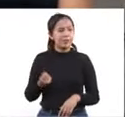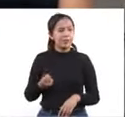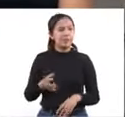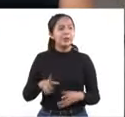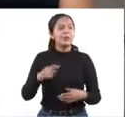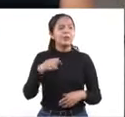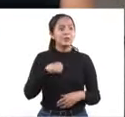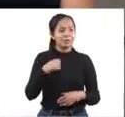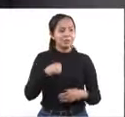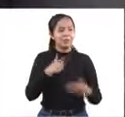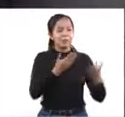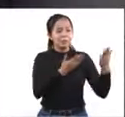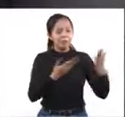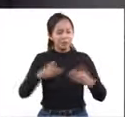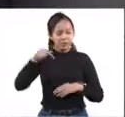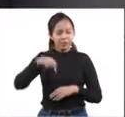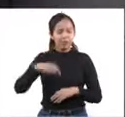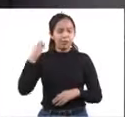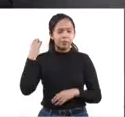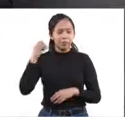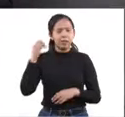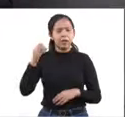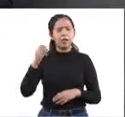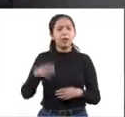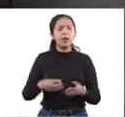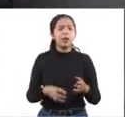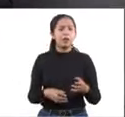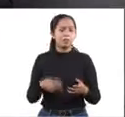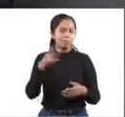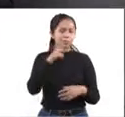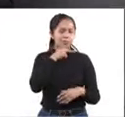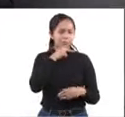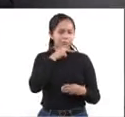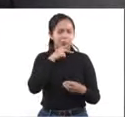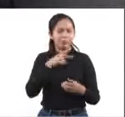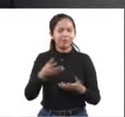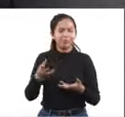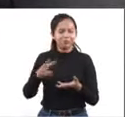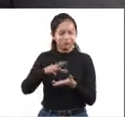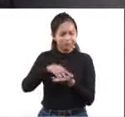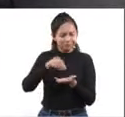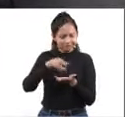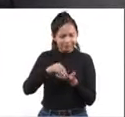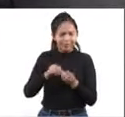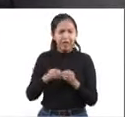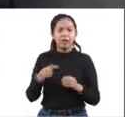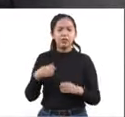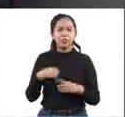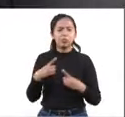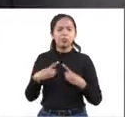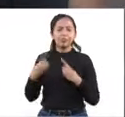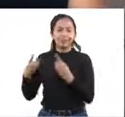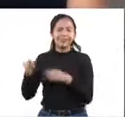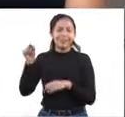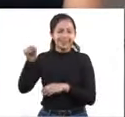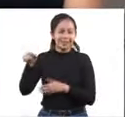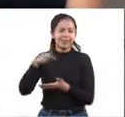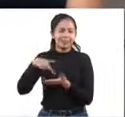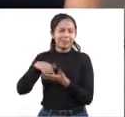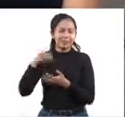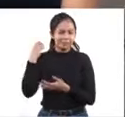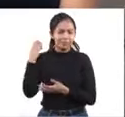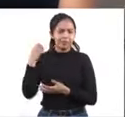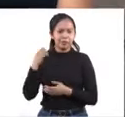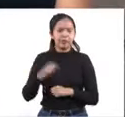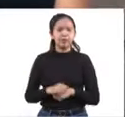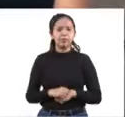Oaxaca para que descanse en paz. Privilegio que muchos inmigrantes no tienen. Todos los días